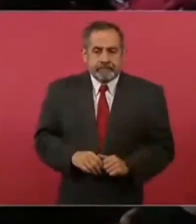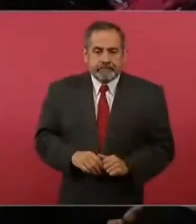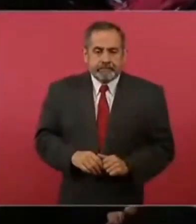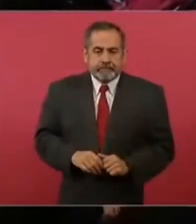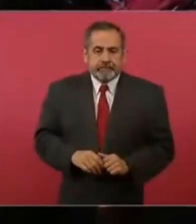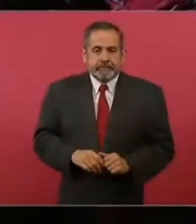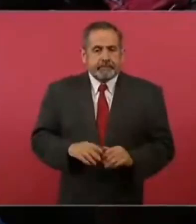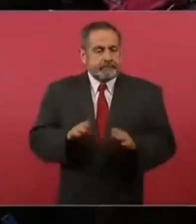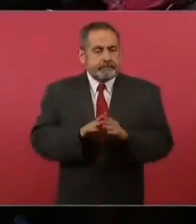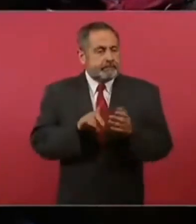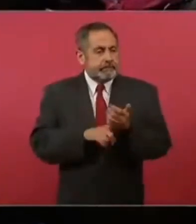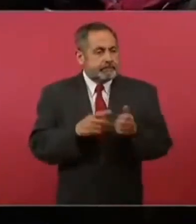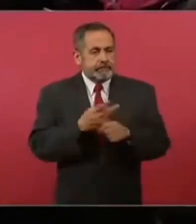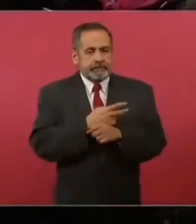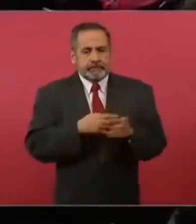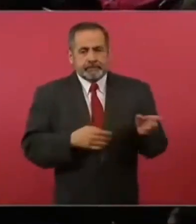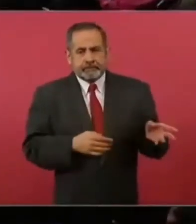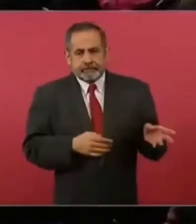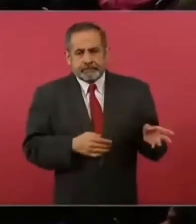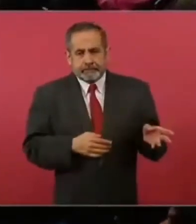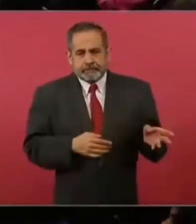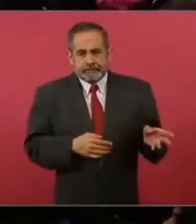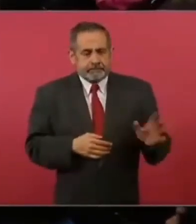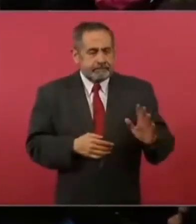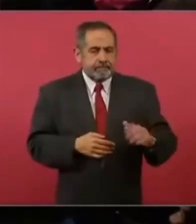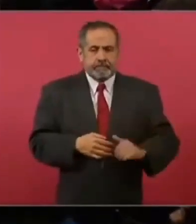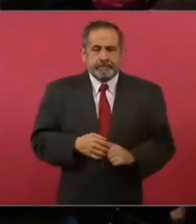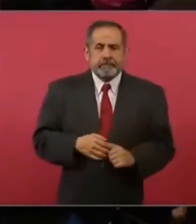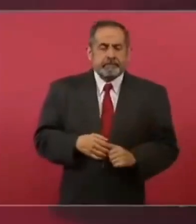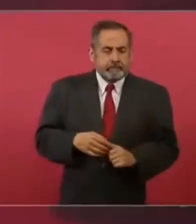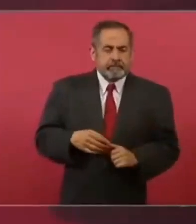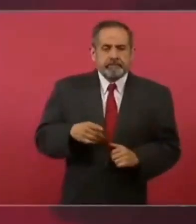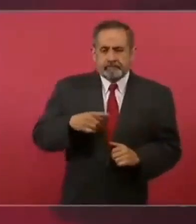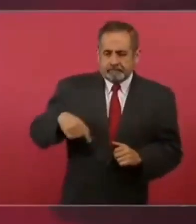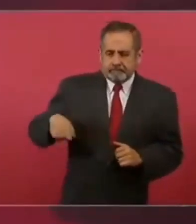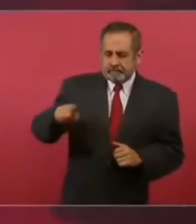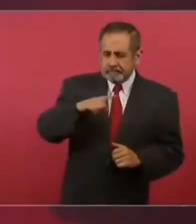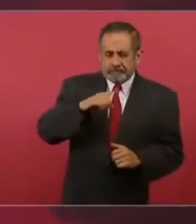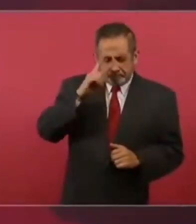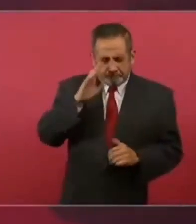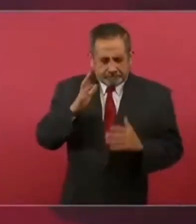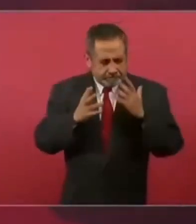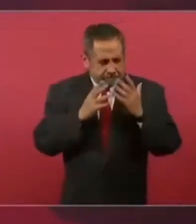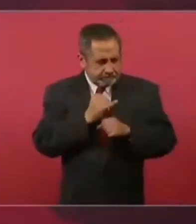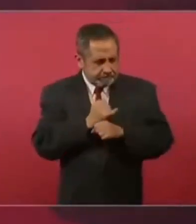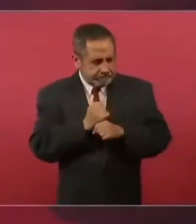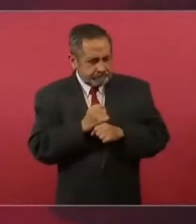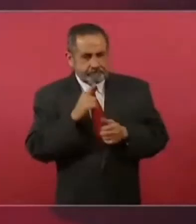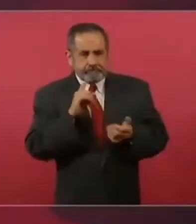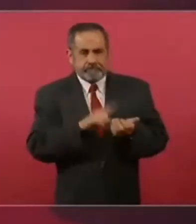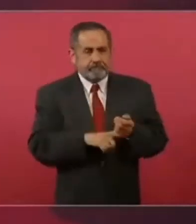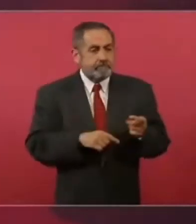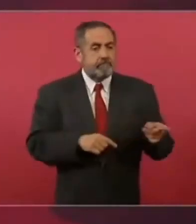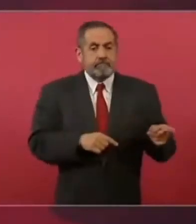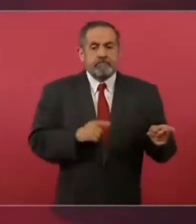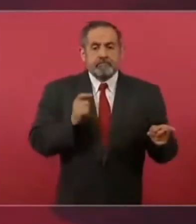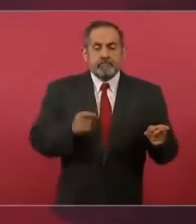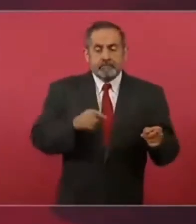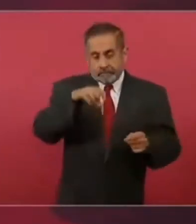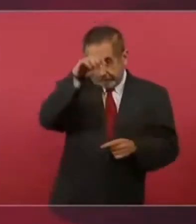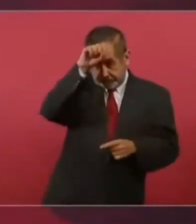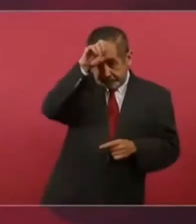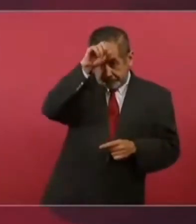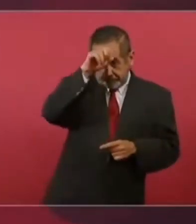¿en qué condiciones? Bueno, hay estudios de que tenía un valor la